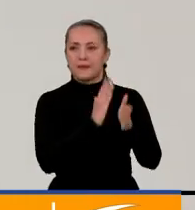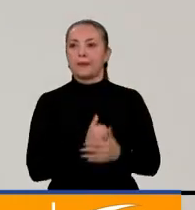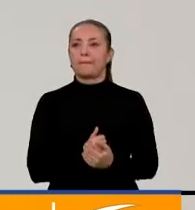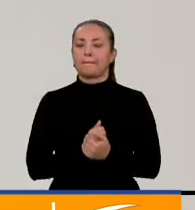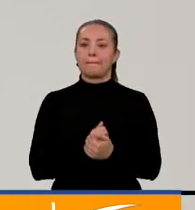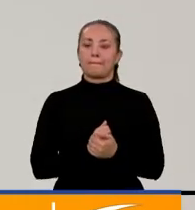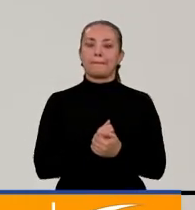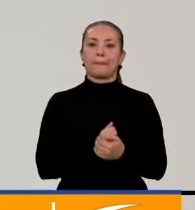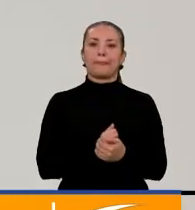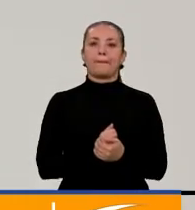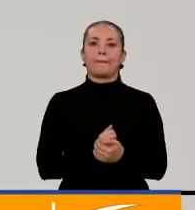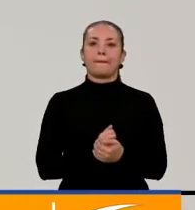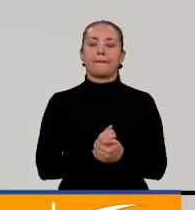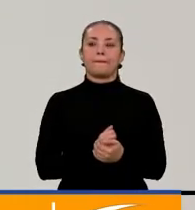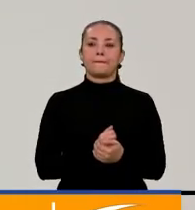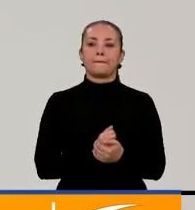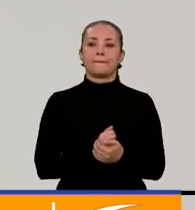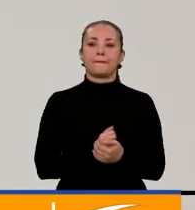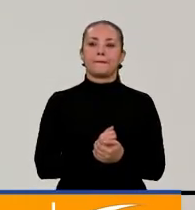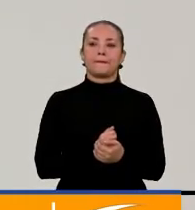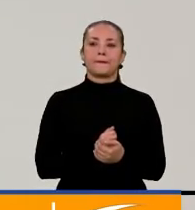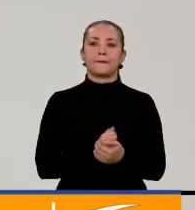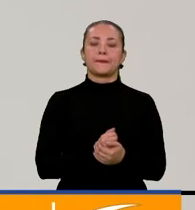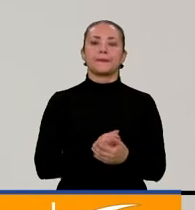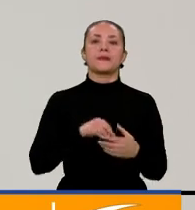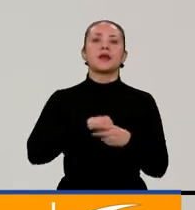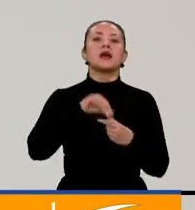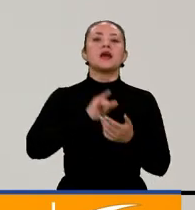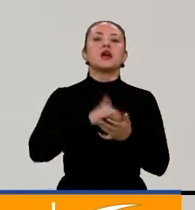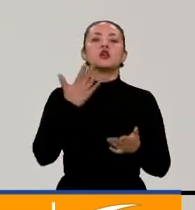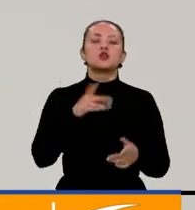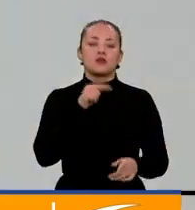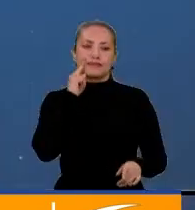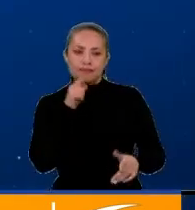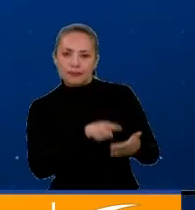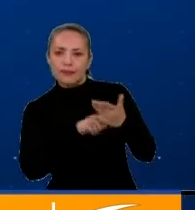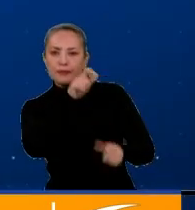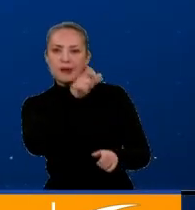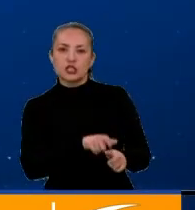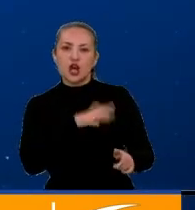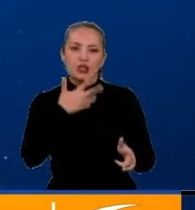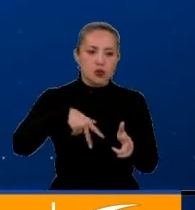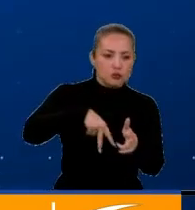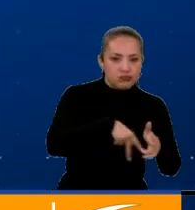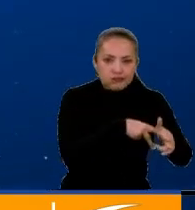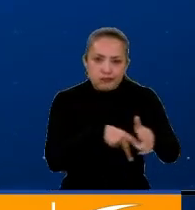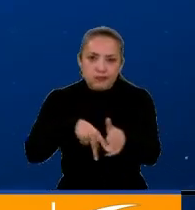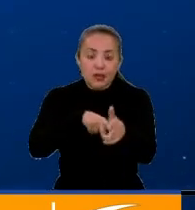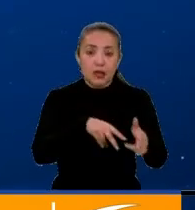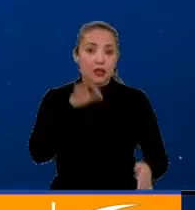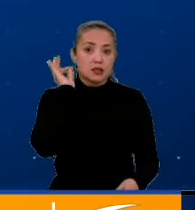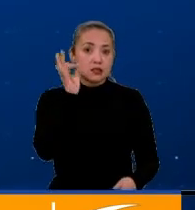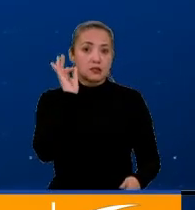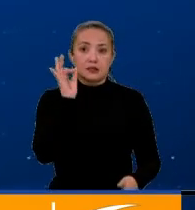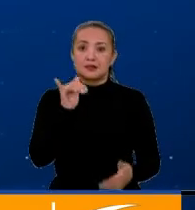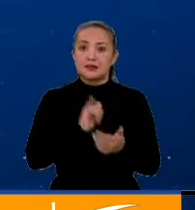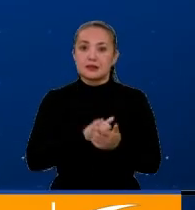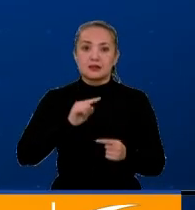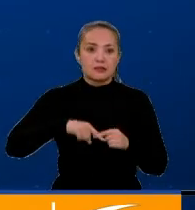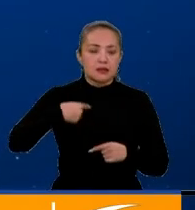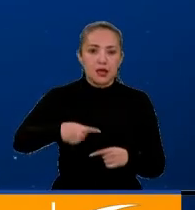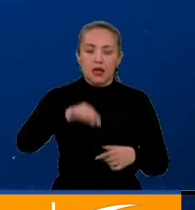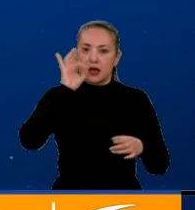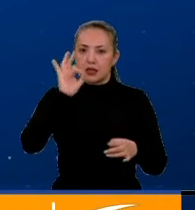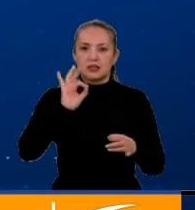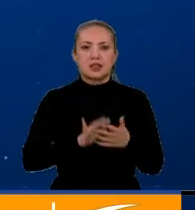Rechazamos lo presentado con un ciudadano que es alado en patines por medio de una motocicleta. Nosotros a diario propendemos por la seguridad